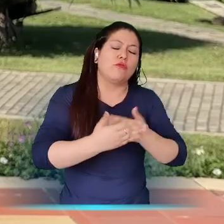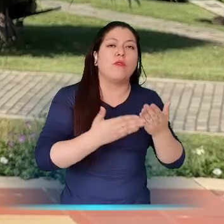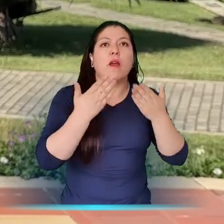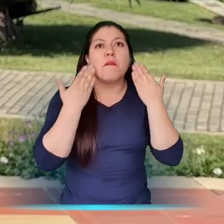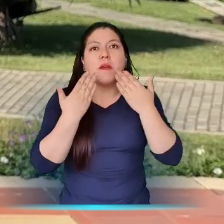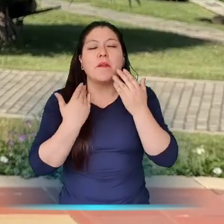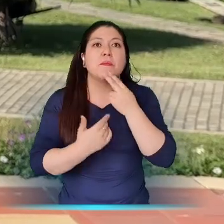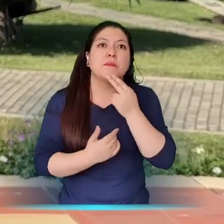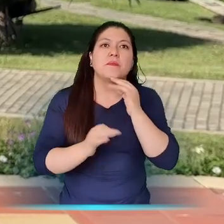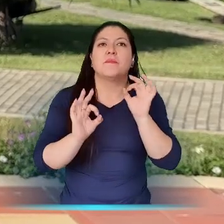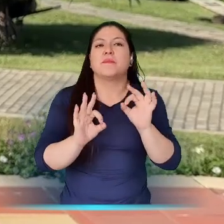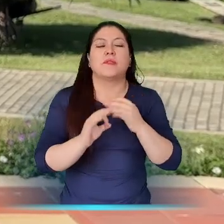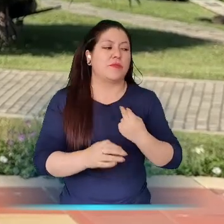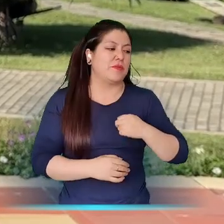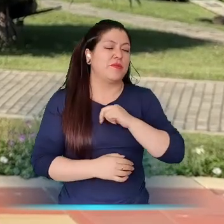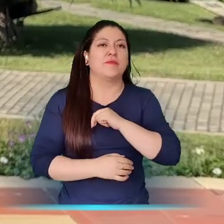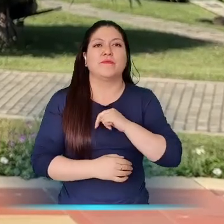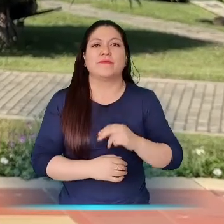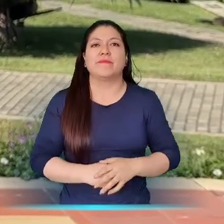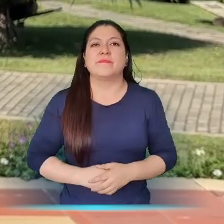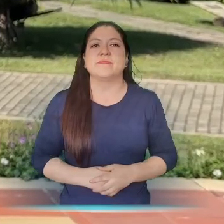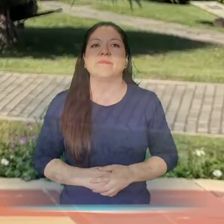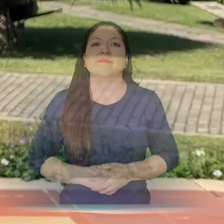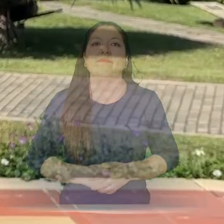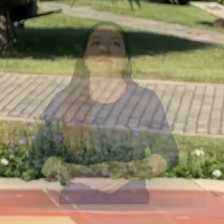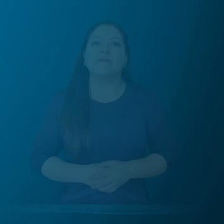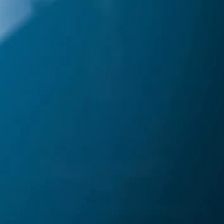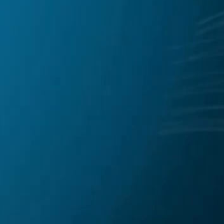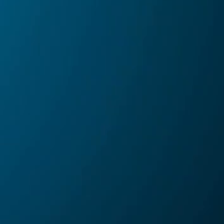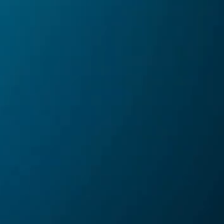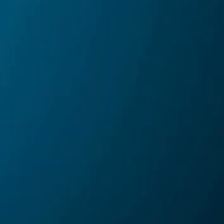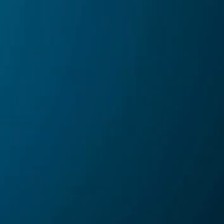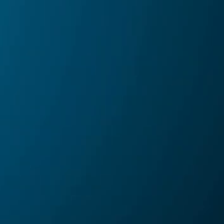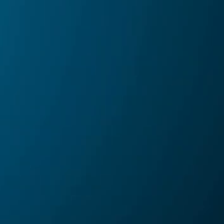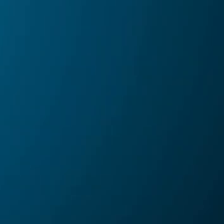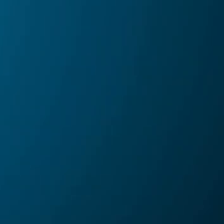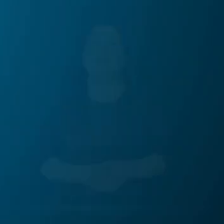documento, entonces fue un proceso muy agradable para nosotros.